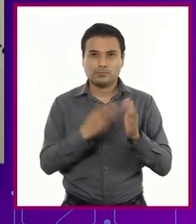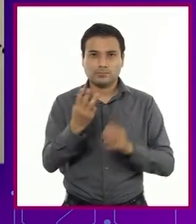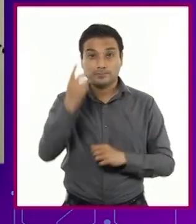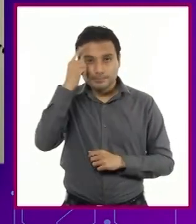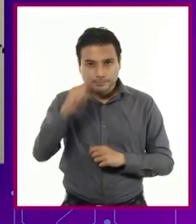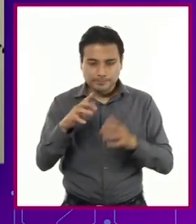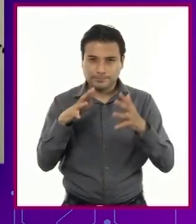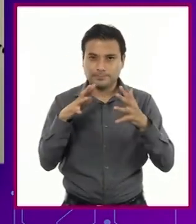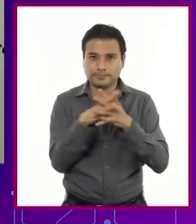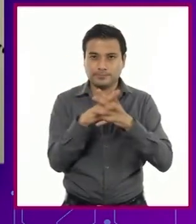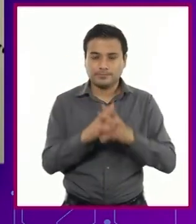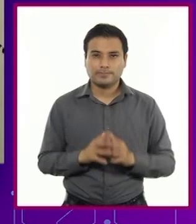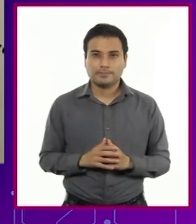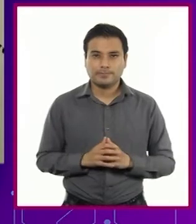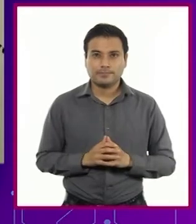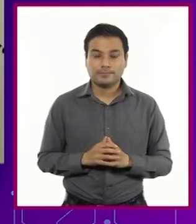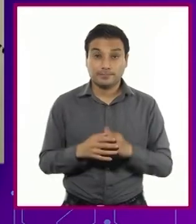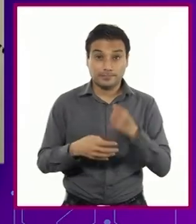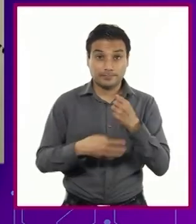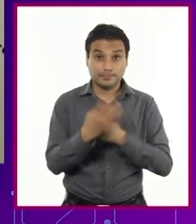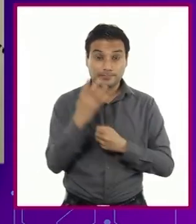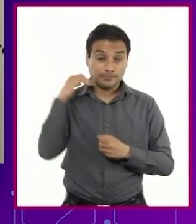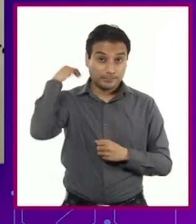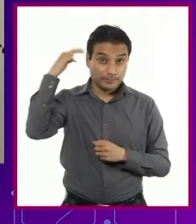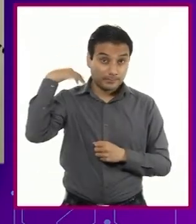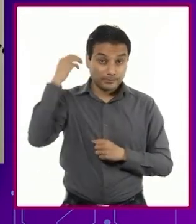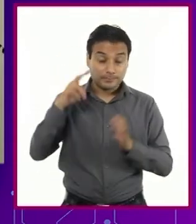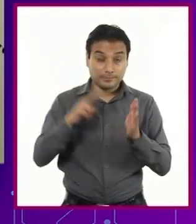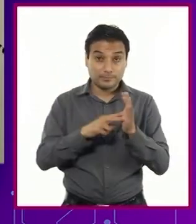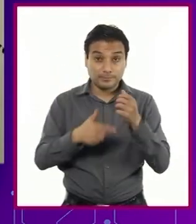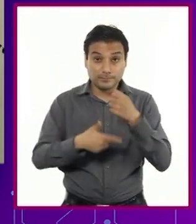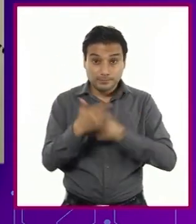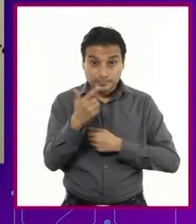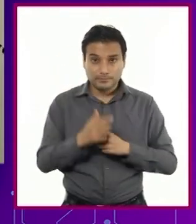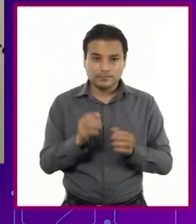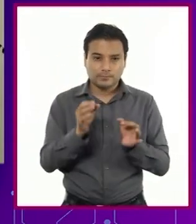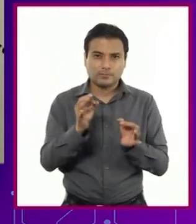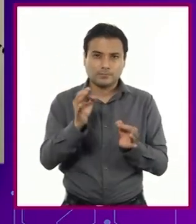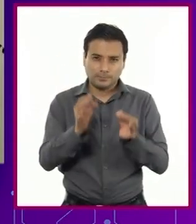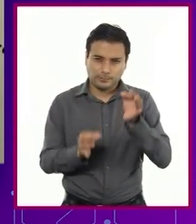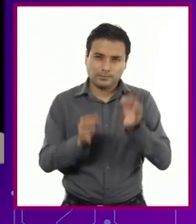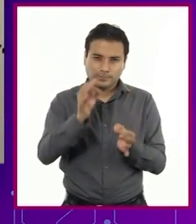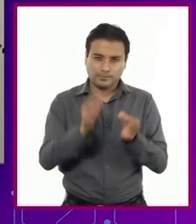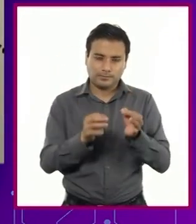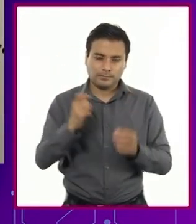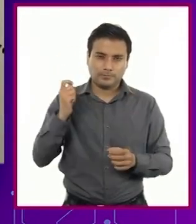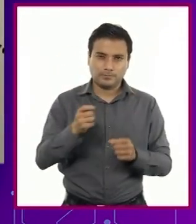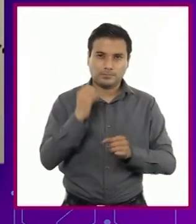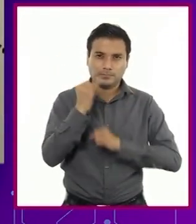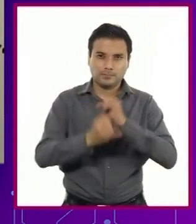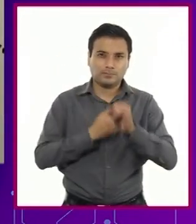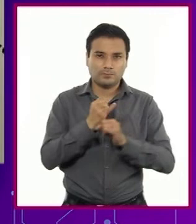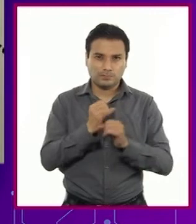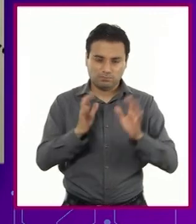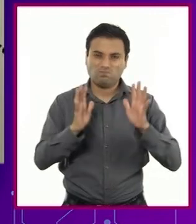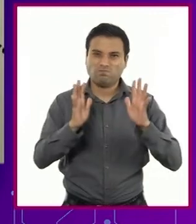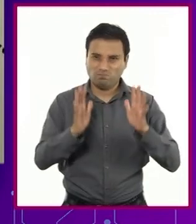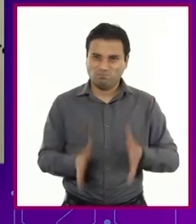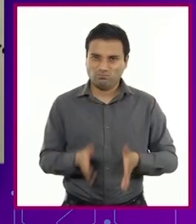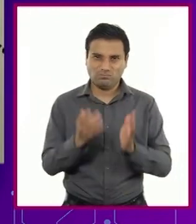guerra. El 14 de marzo de 2012, la Corte Penal Internacional emitió su primer